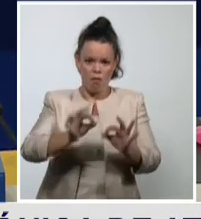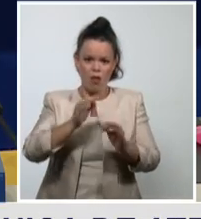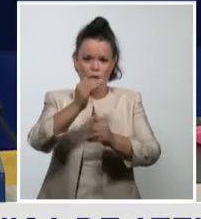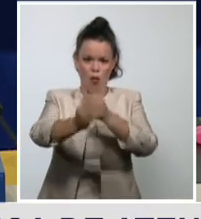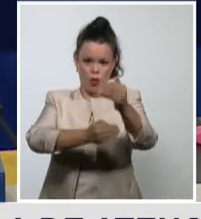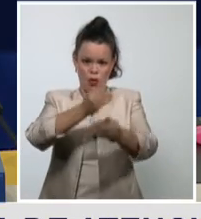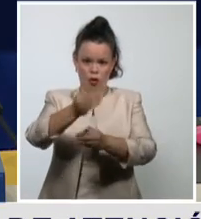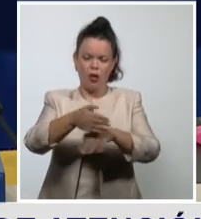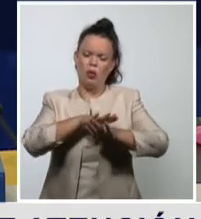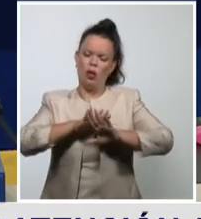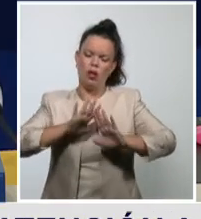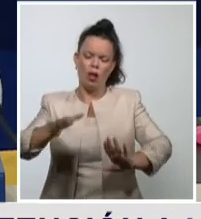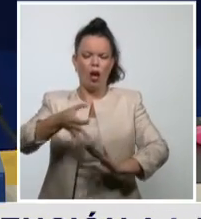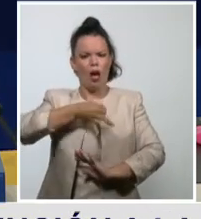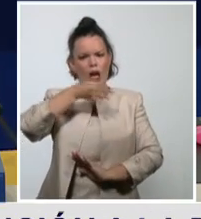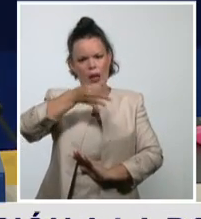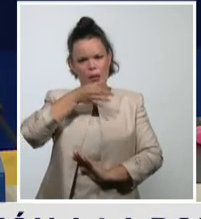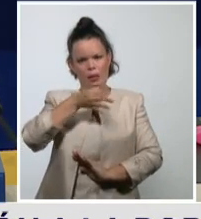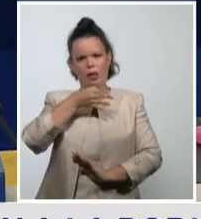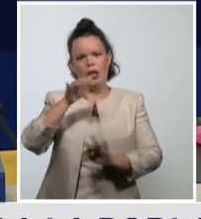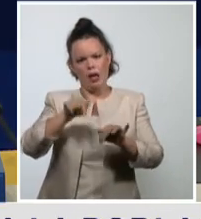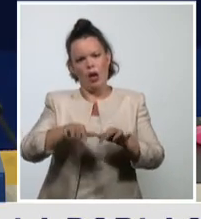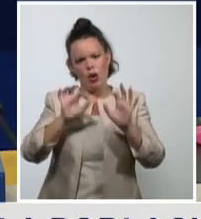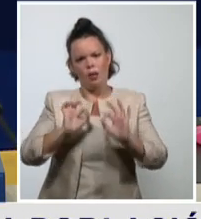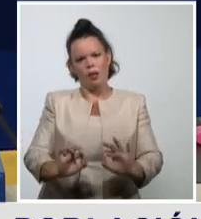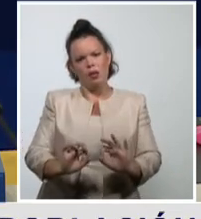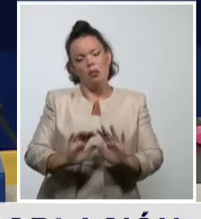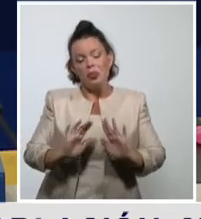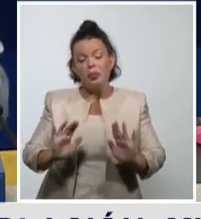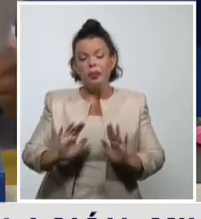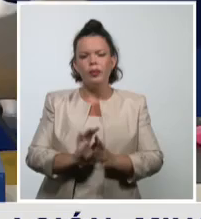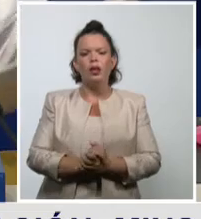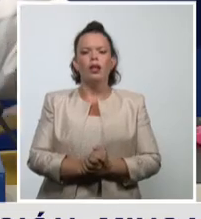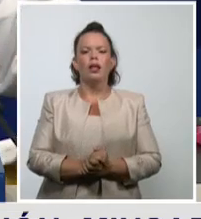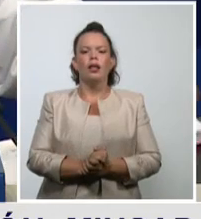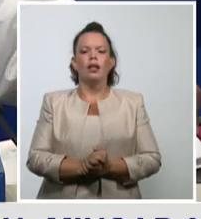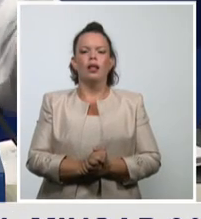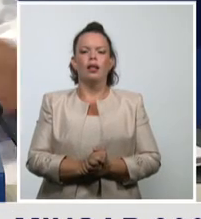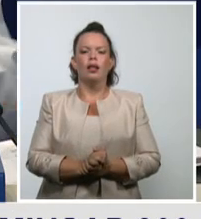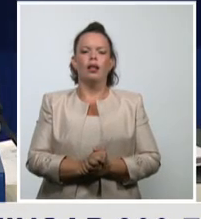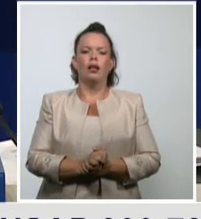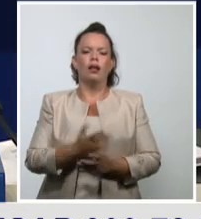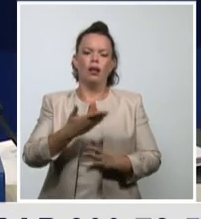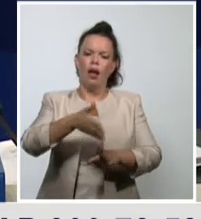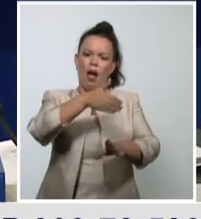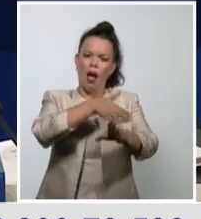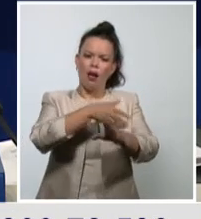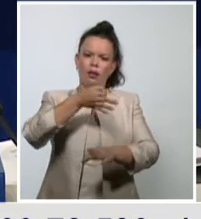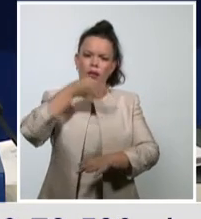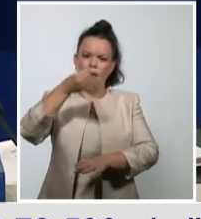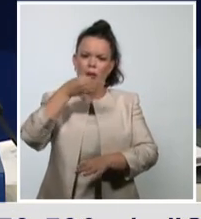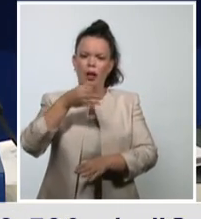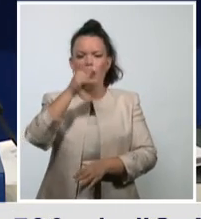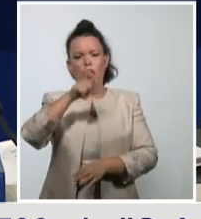que queda respondida con esto que yo acabo de decir. Y de todas